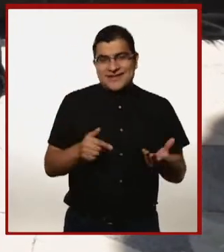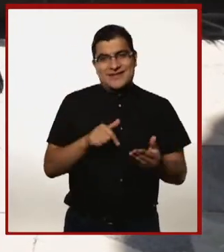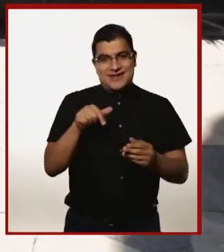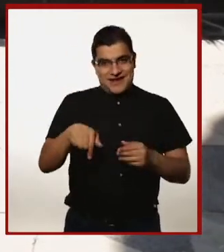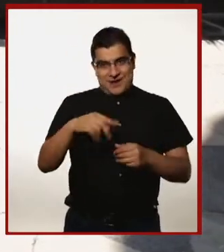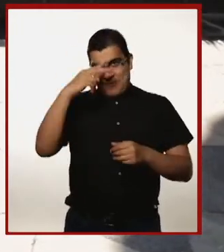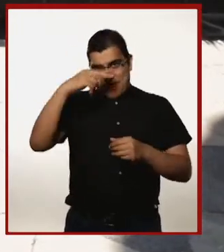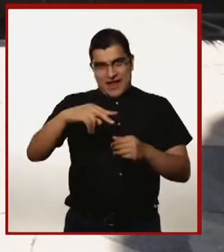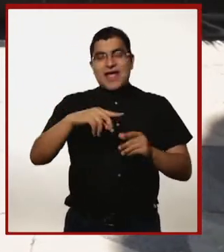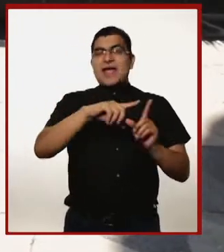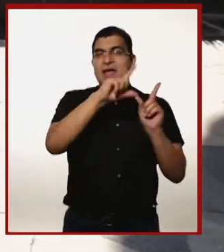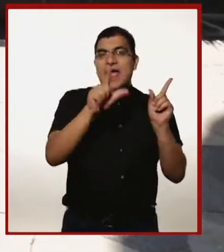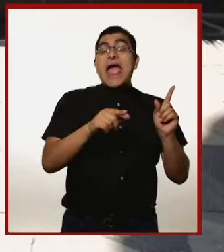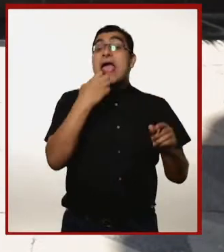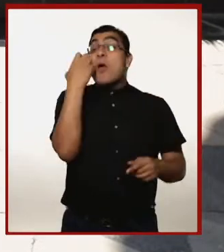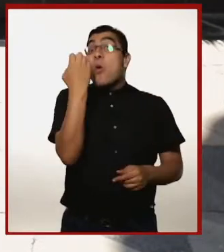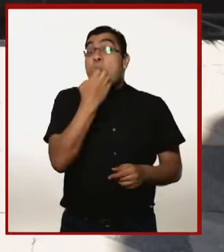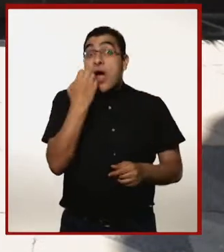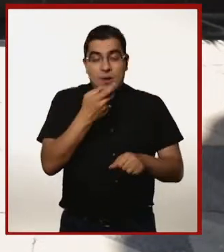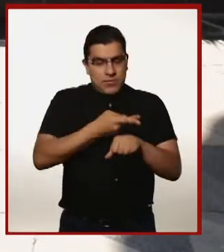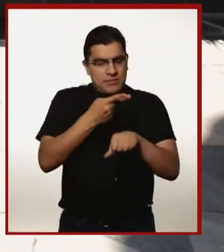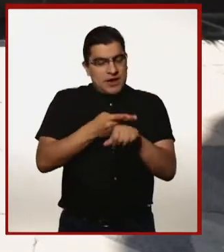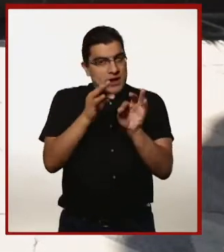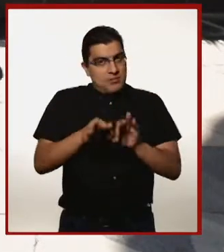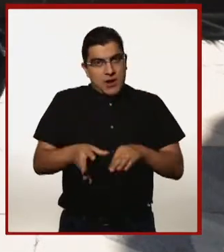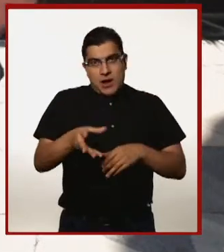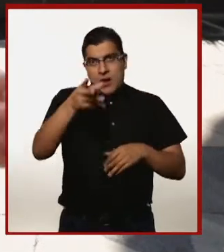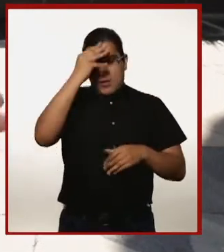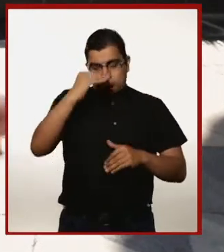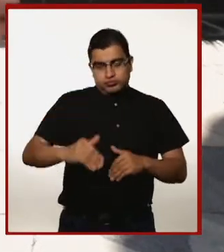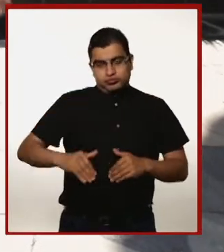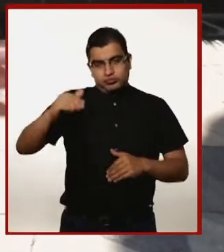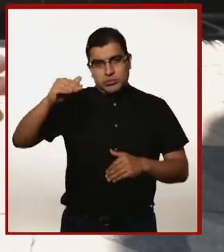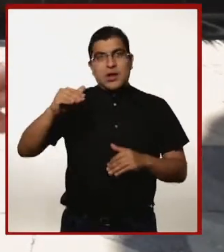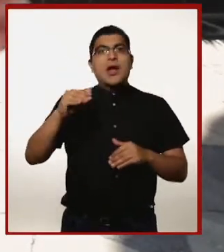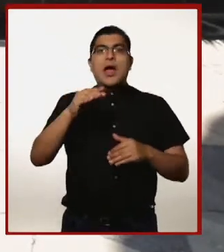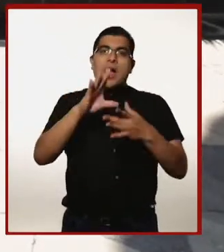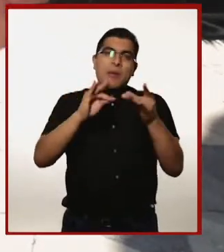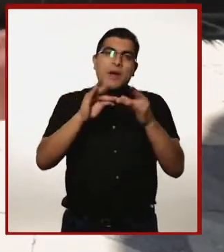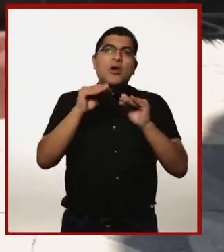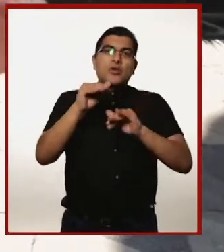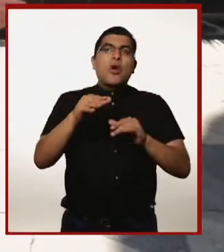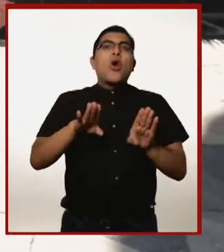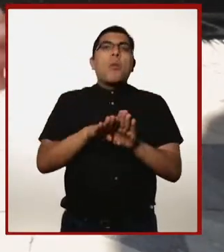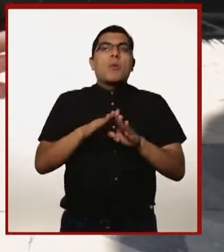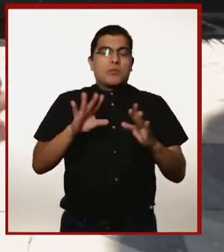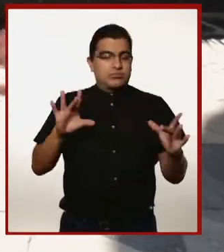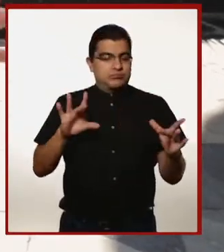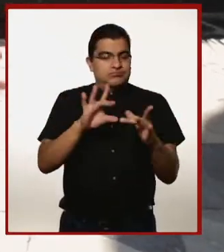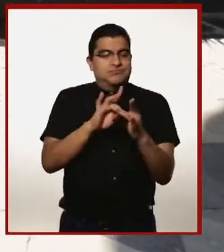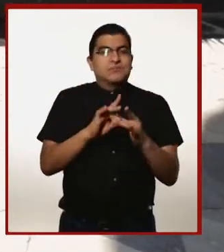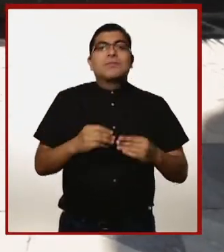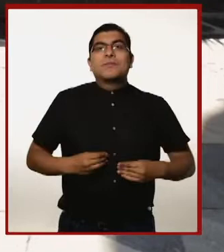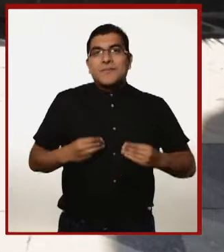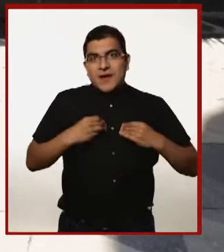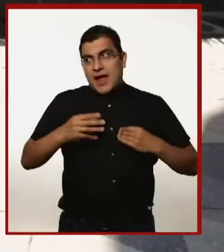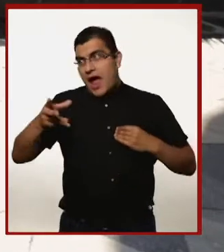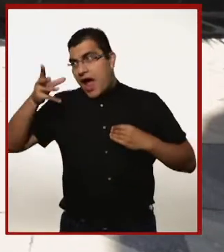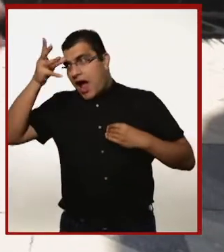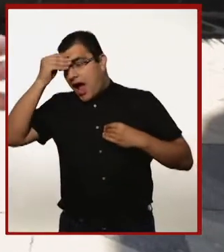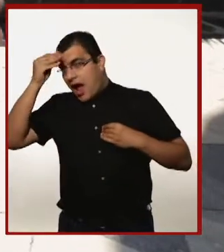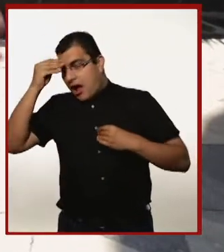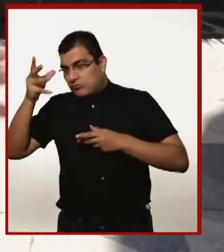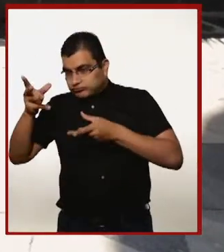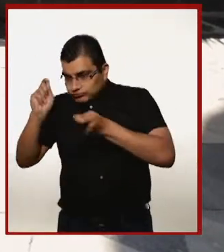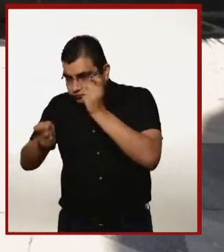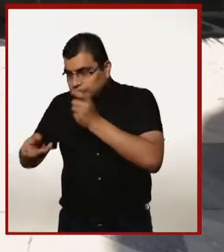significa que en nuestro país la escuela preparatoria sea formadora. También hablaremos de lo que se necesita para lograr una vinculación entre